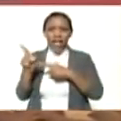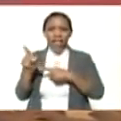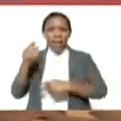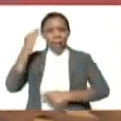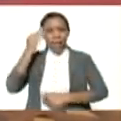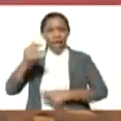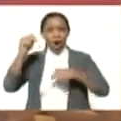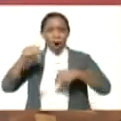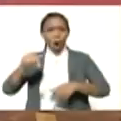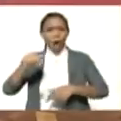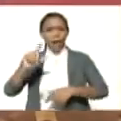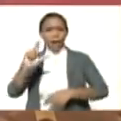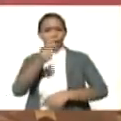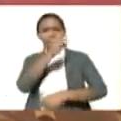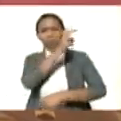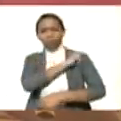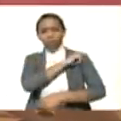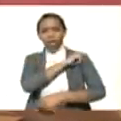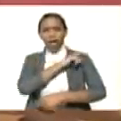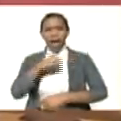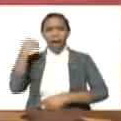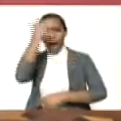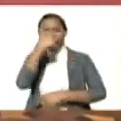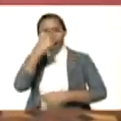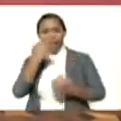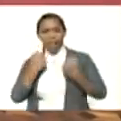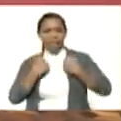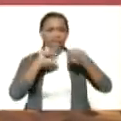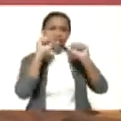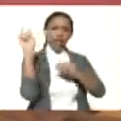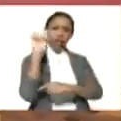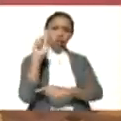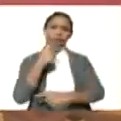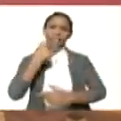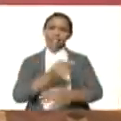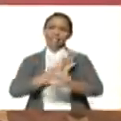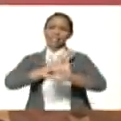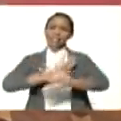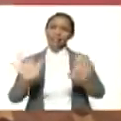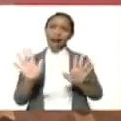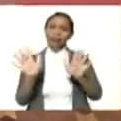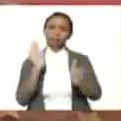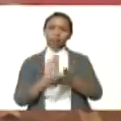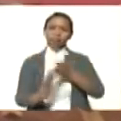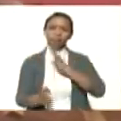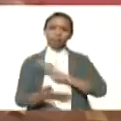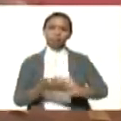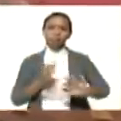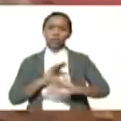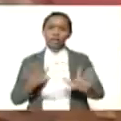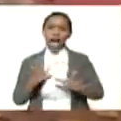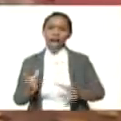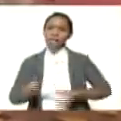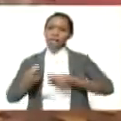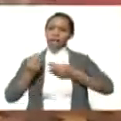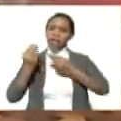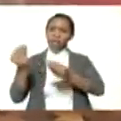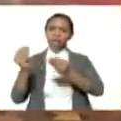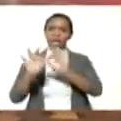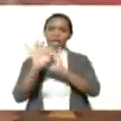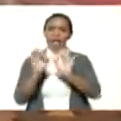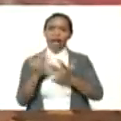hoy generales, salieron a dar la cara por Venezuela y a decir ya basta de entreguismo,